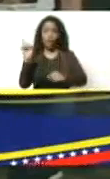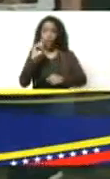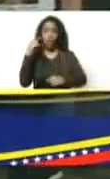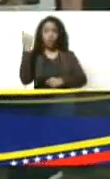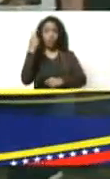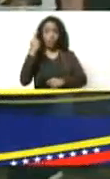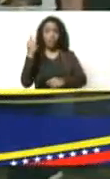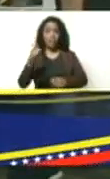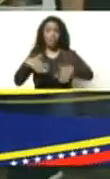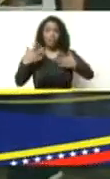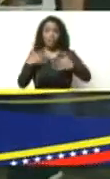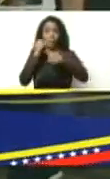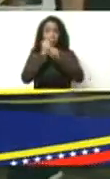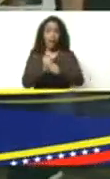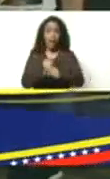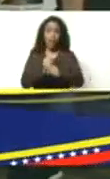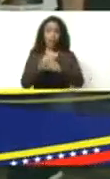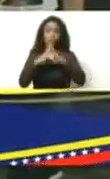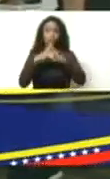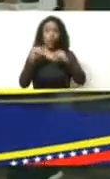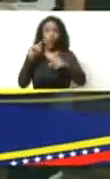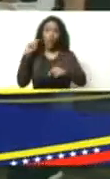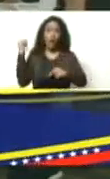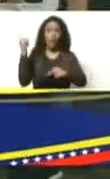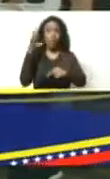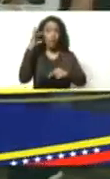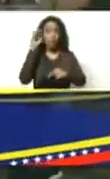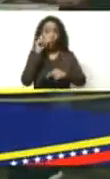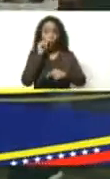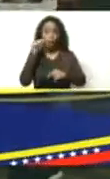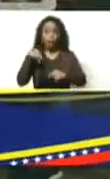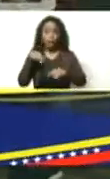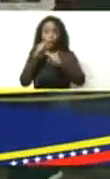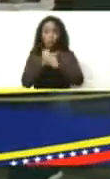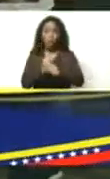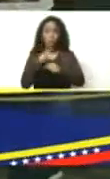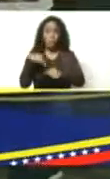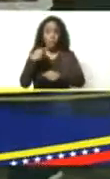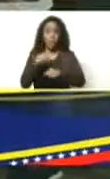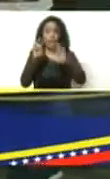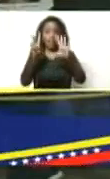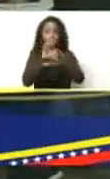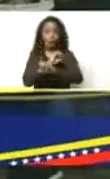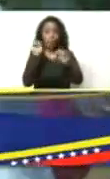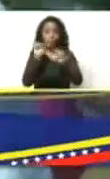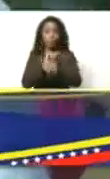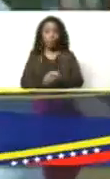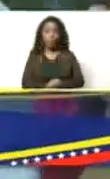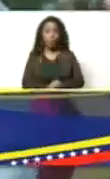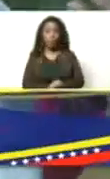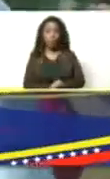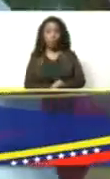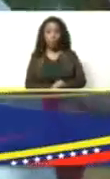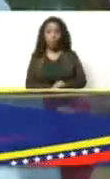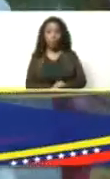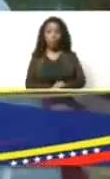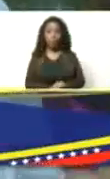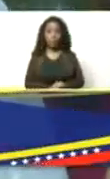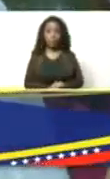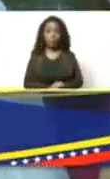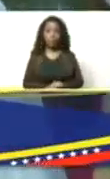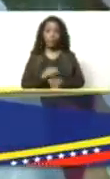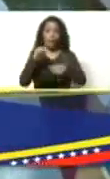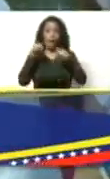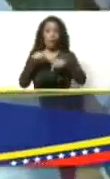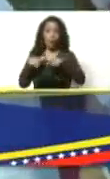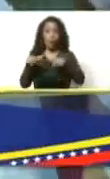Ronald nada más el que va a esperar. Va a esperar toda esta mujer y todos estos hombres que están aquí mañana a las 7 de la mañana. Bueno, esto es un